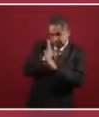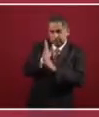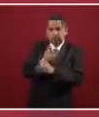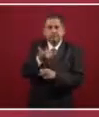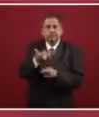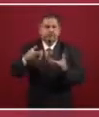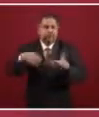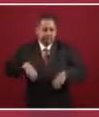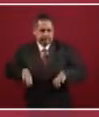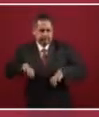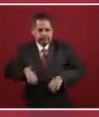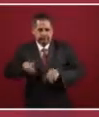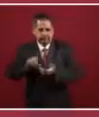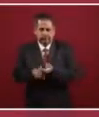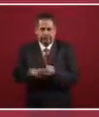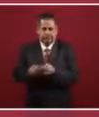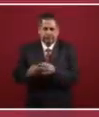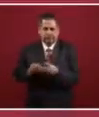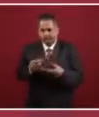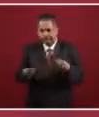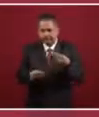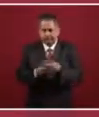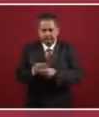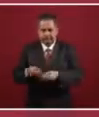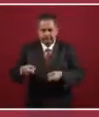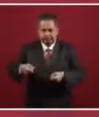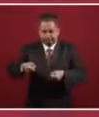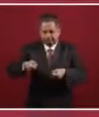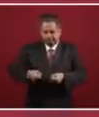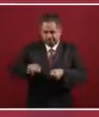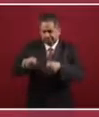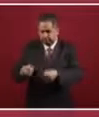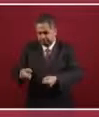dinero entregado en las bolsas,